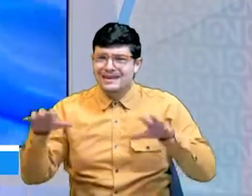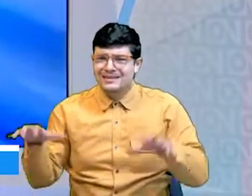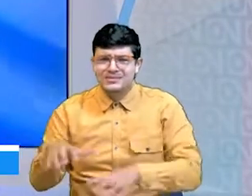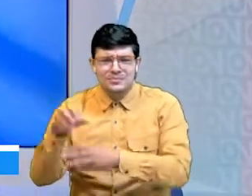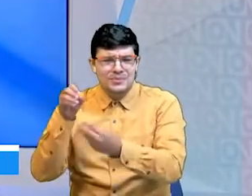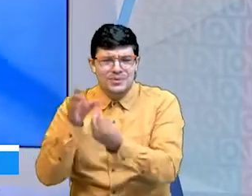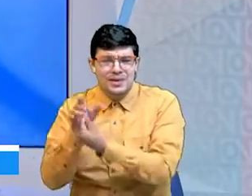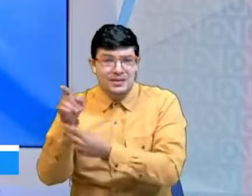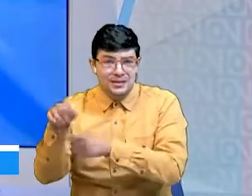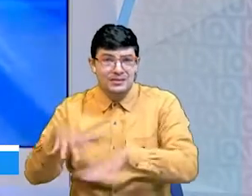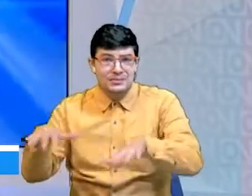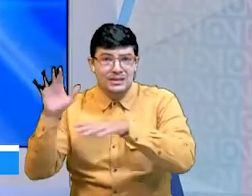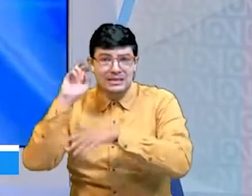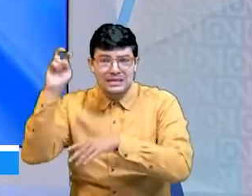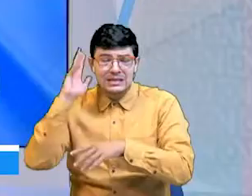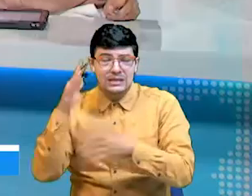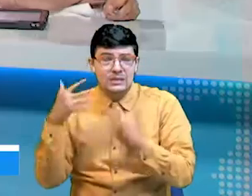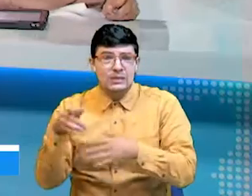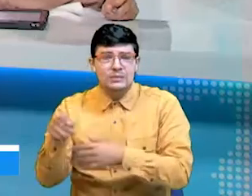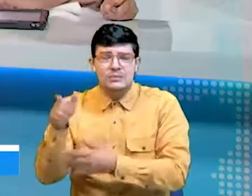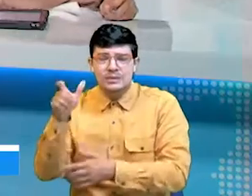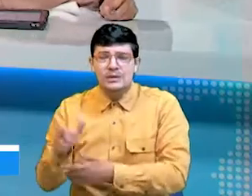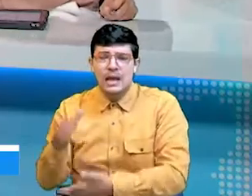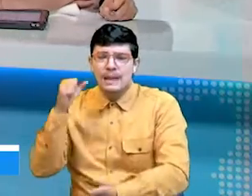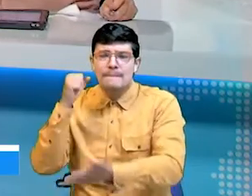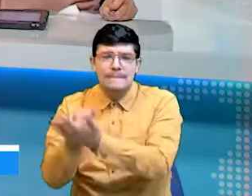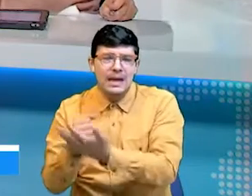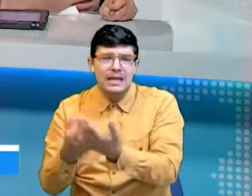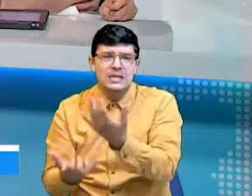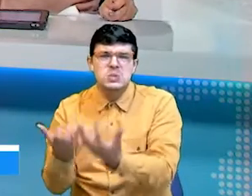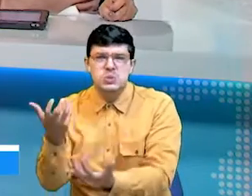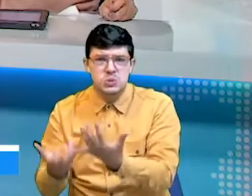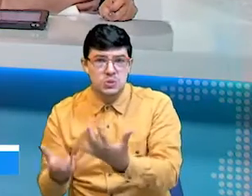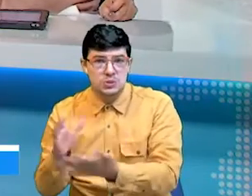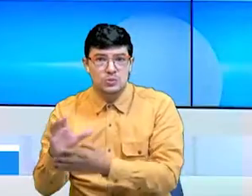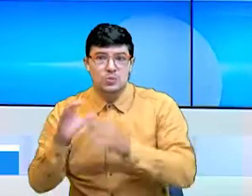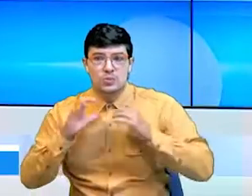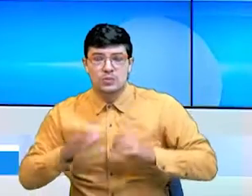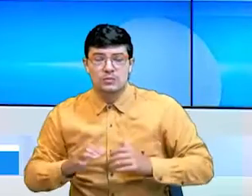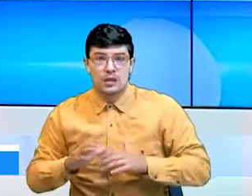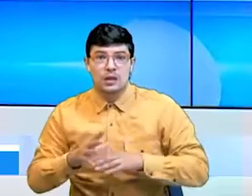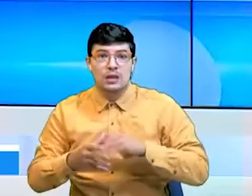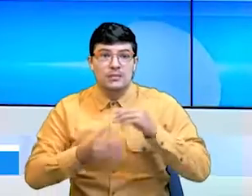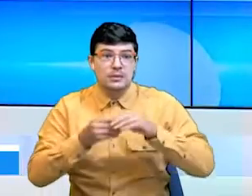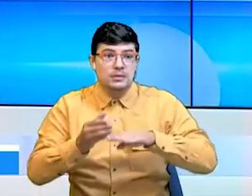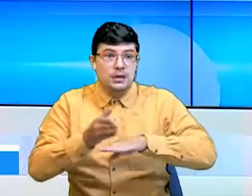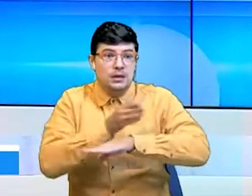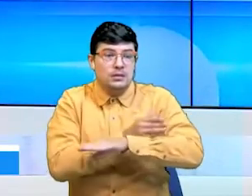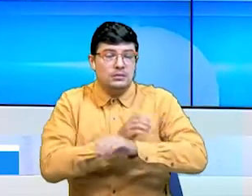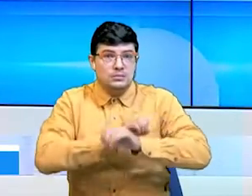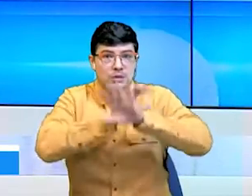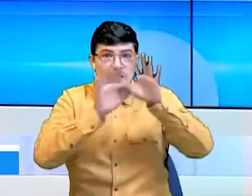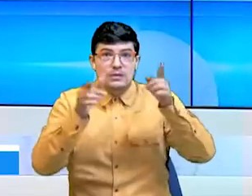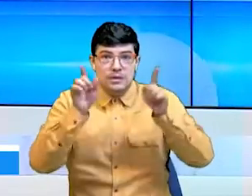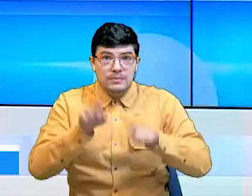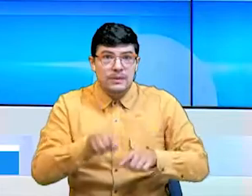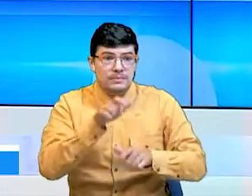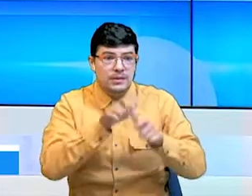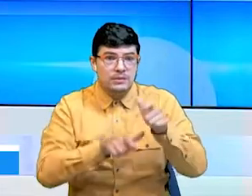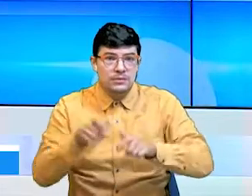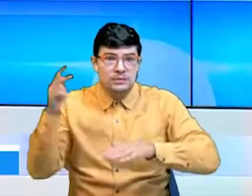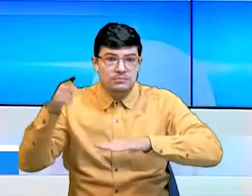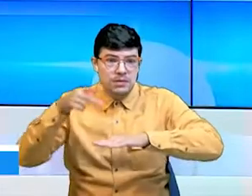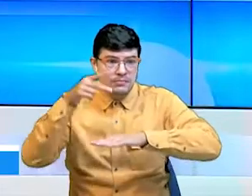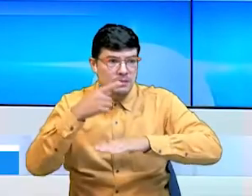fue asesinada y quemada gran parte de su cuerpo. El otro hecho se presentó a tempranas horas del día cuando habitantes que pasan por este